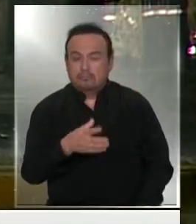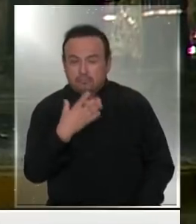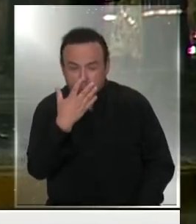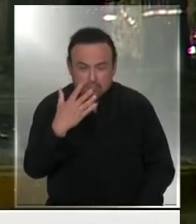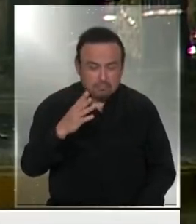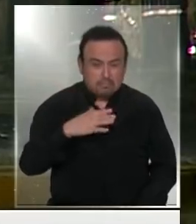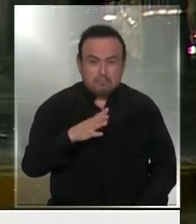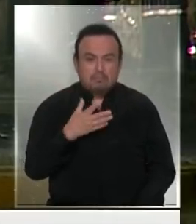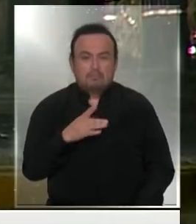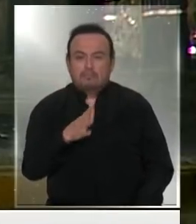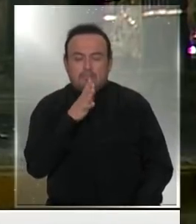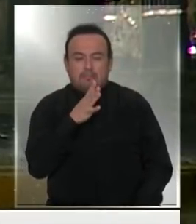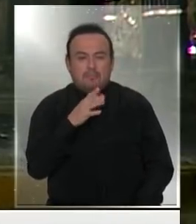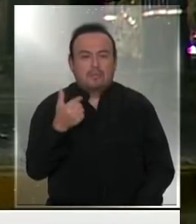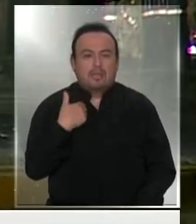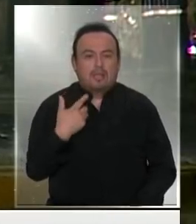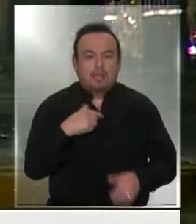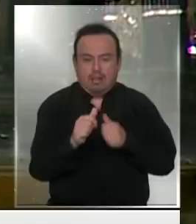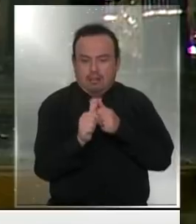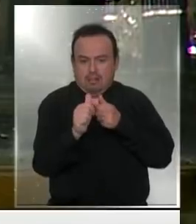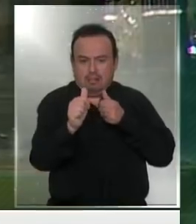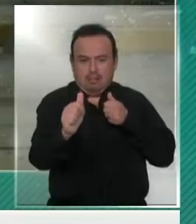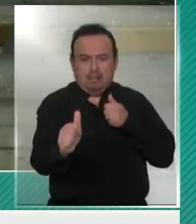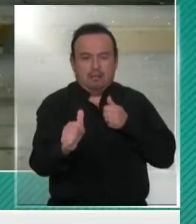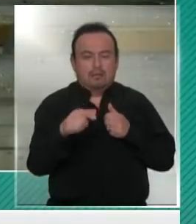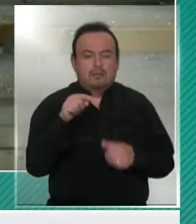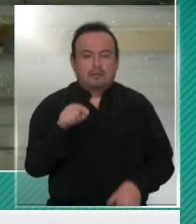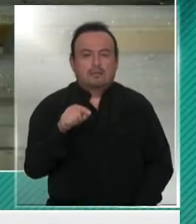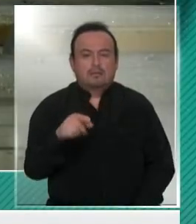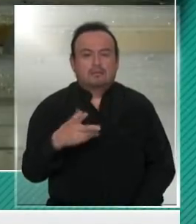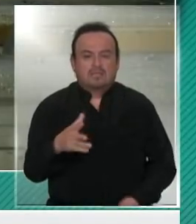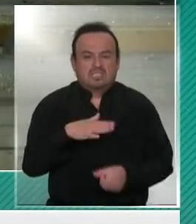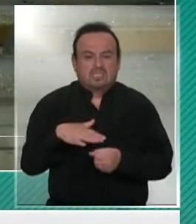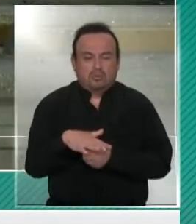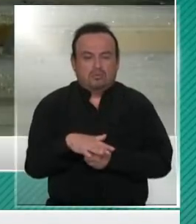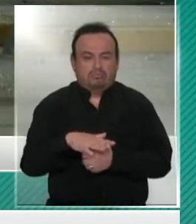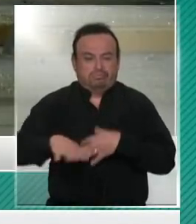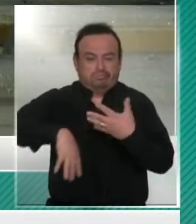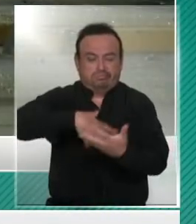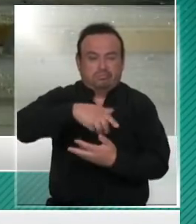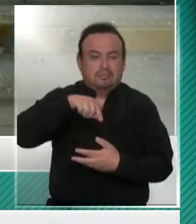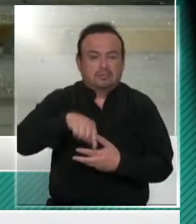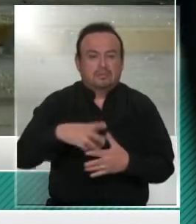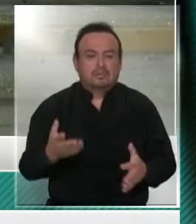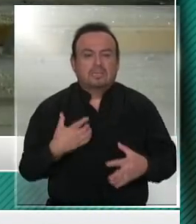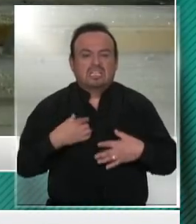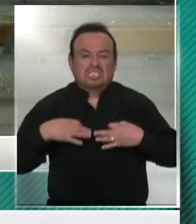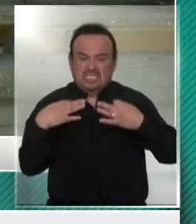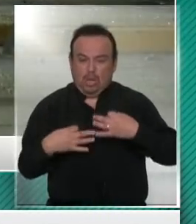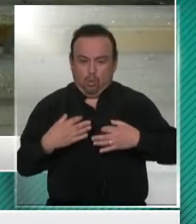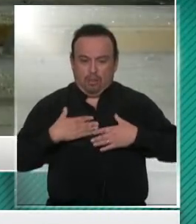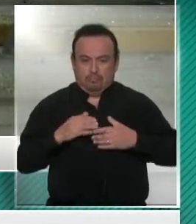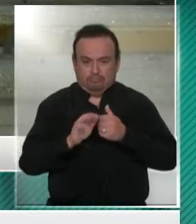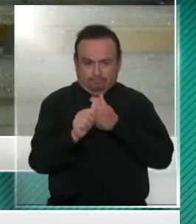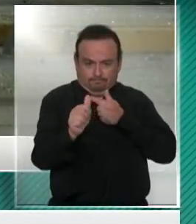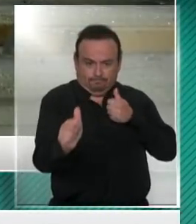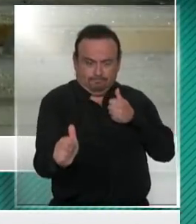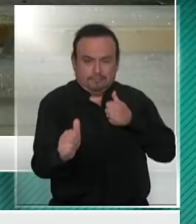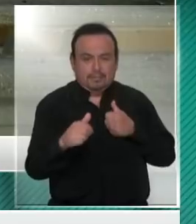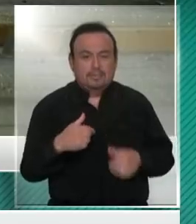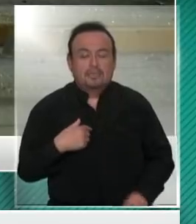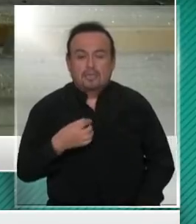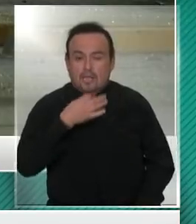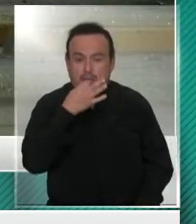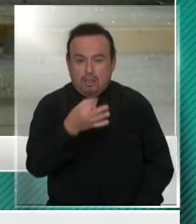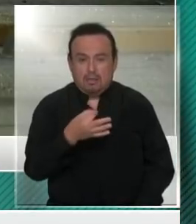lo que es, porque estamos igual a una larga distancia donde está ocurriendo esta situación por temas de seguridad. Te comentaba, así